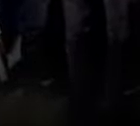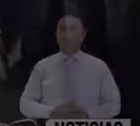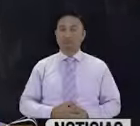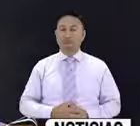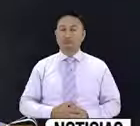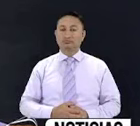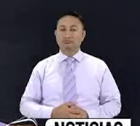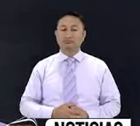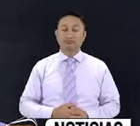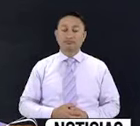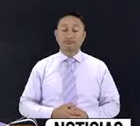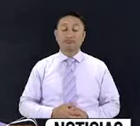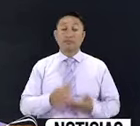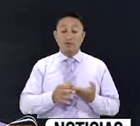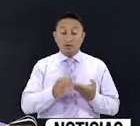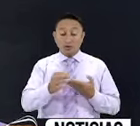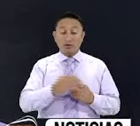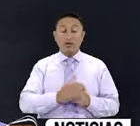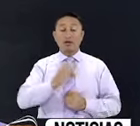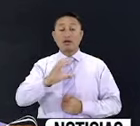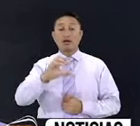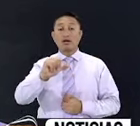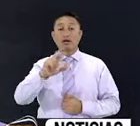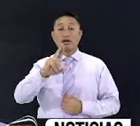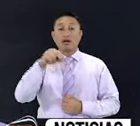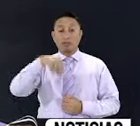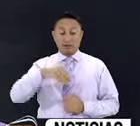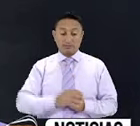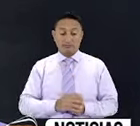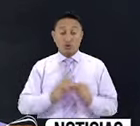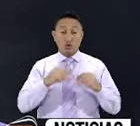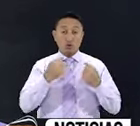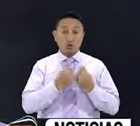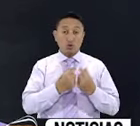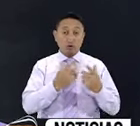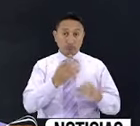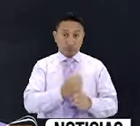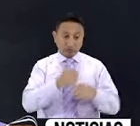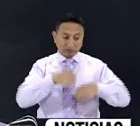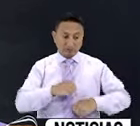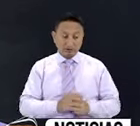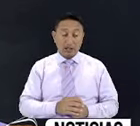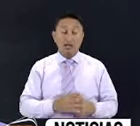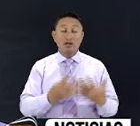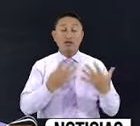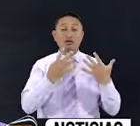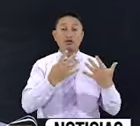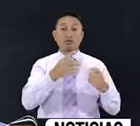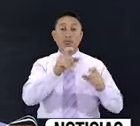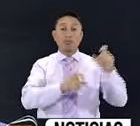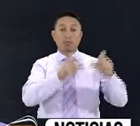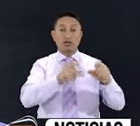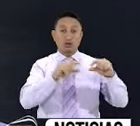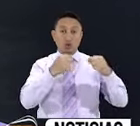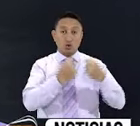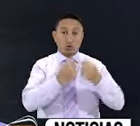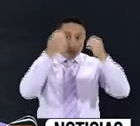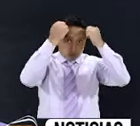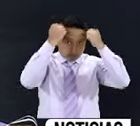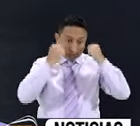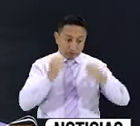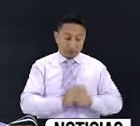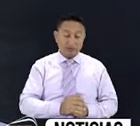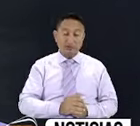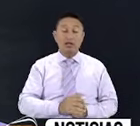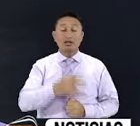En el cantón El Carmen, provincia de Manabí, el bloque de seguridad captó a 9 presuntos miembros del grupo terrorista Los